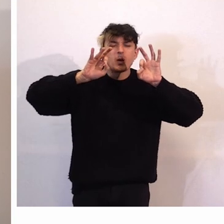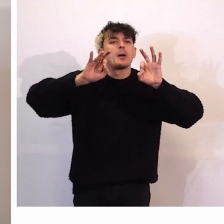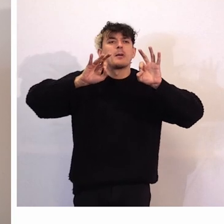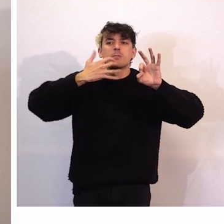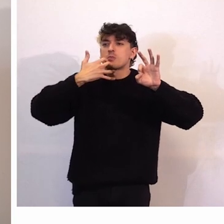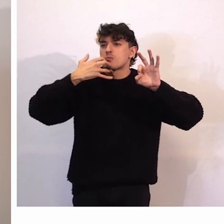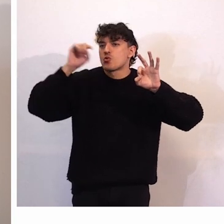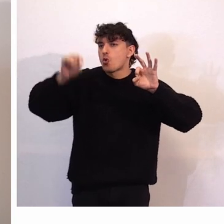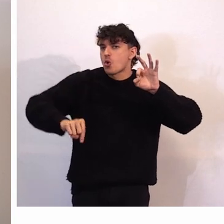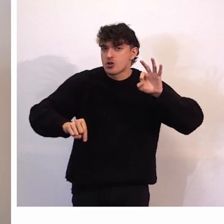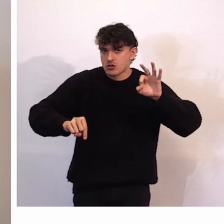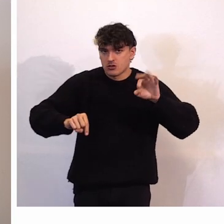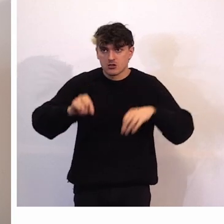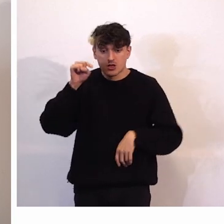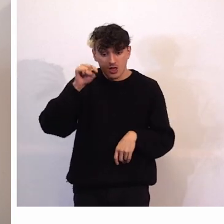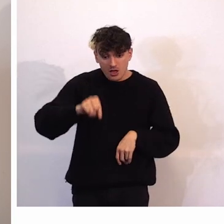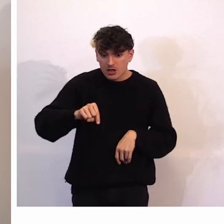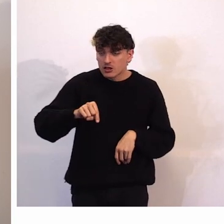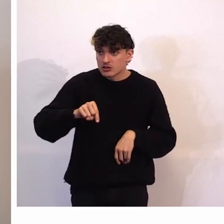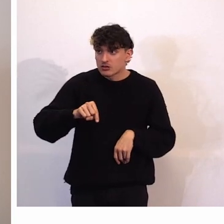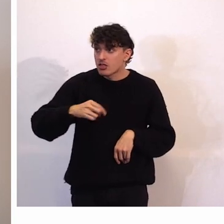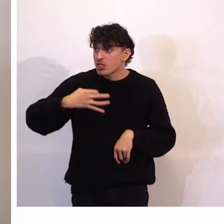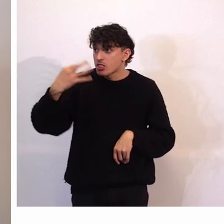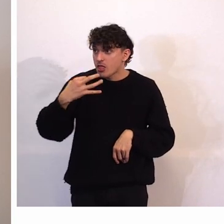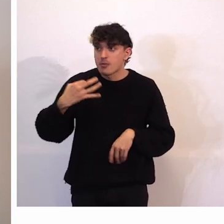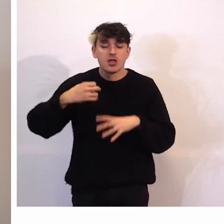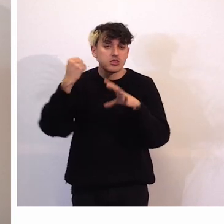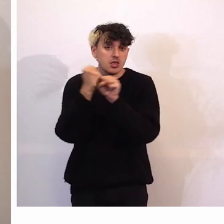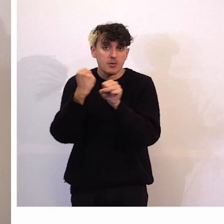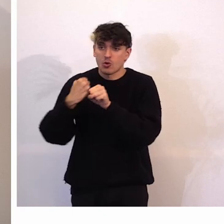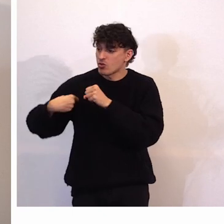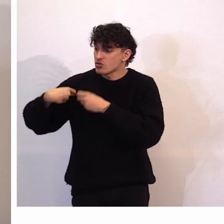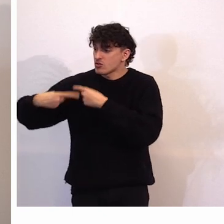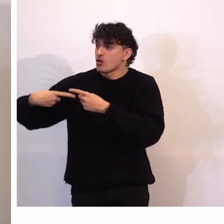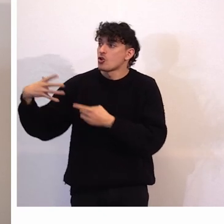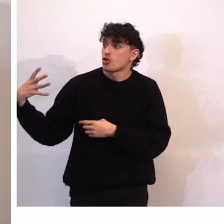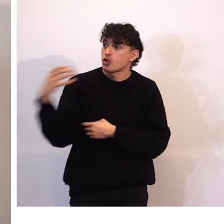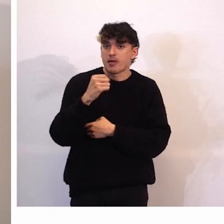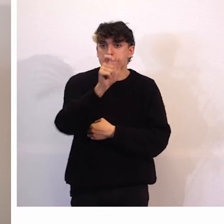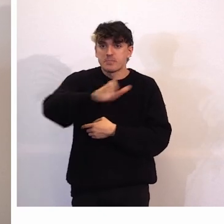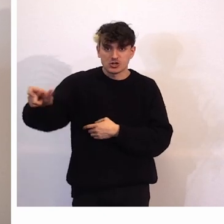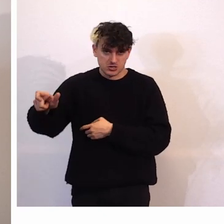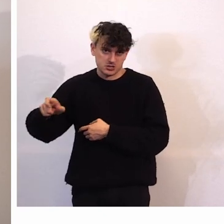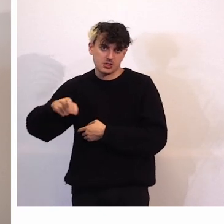hoy. Esto debería ser trabajo diario de todas las personas.